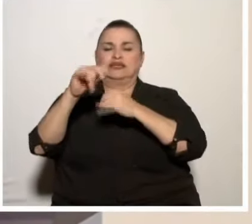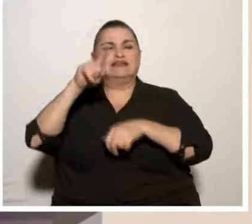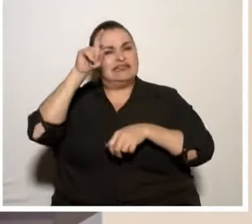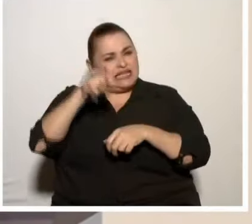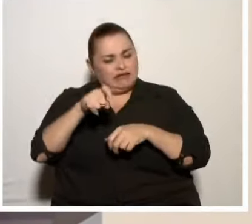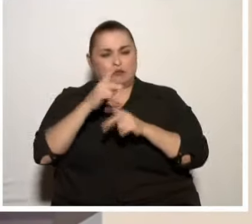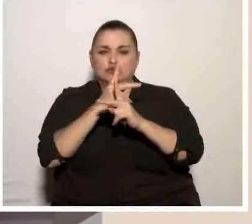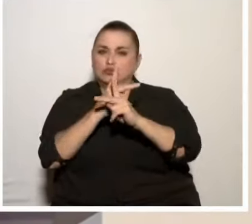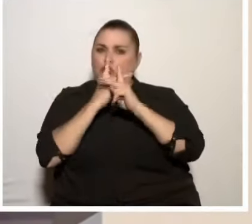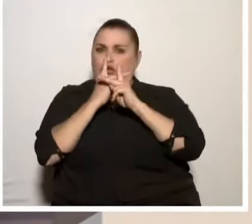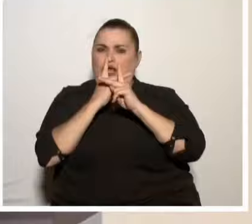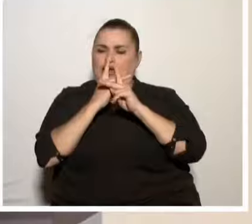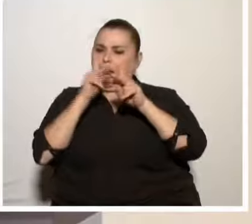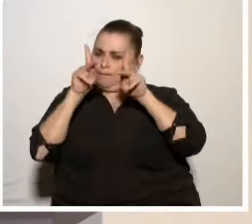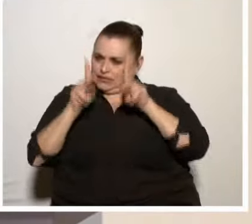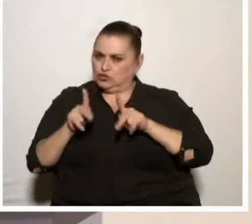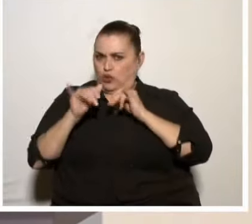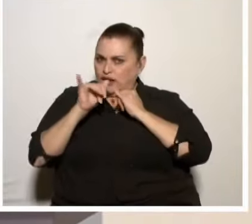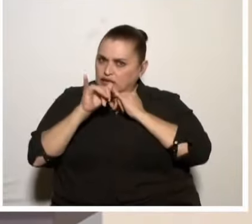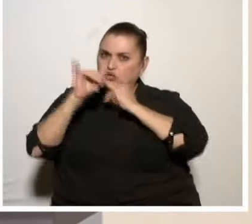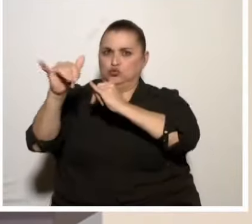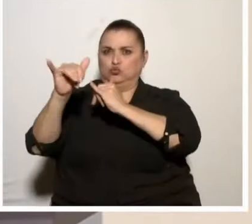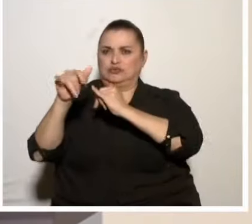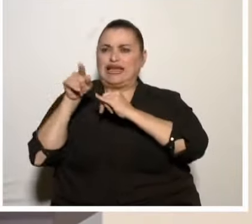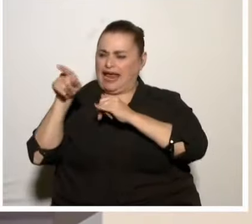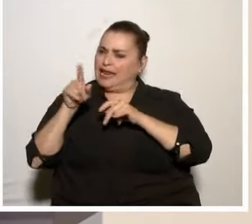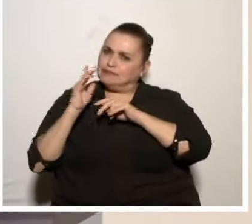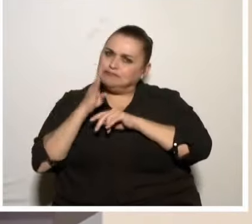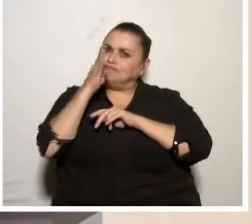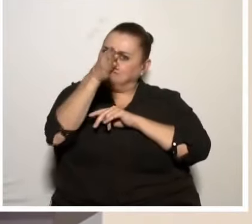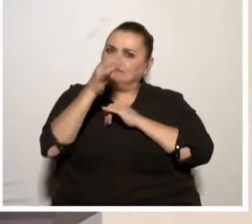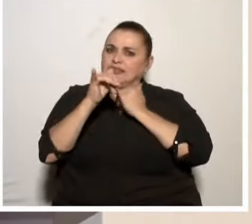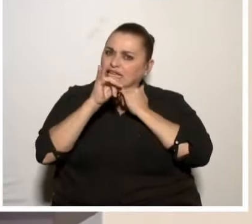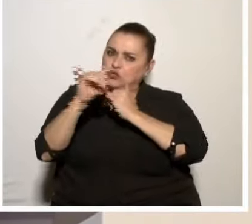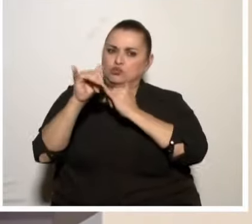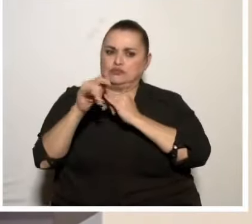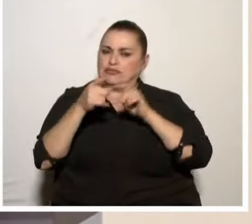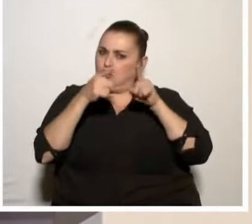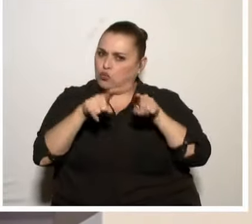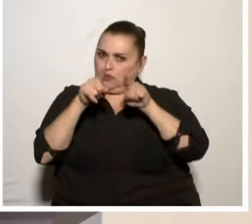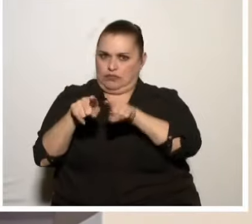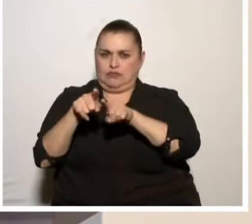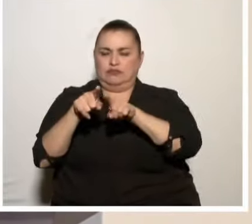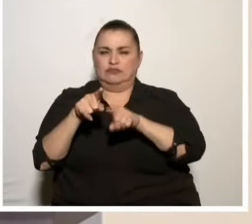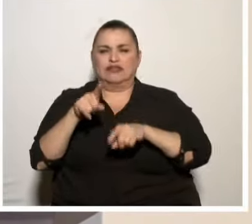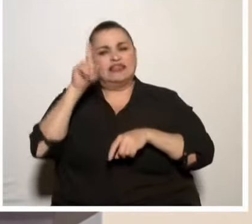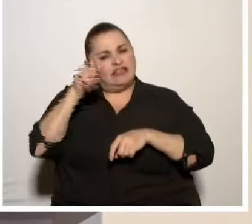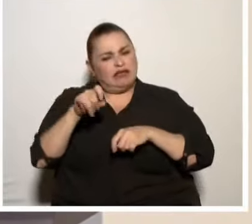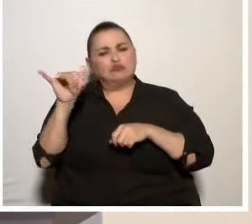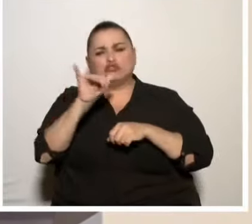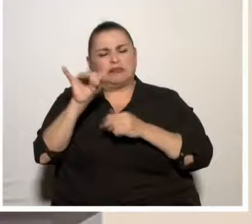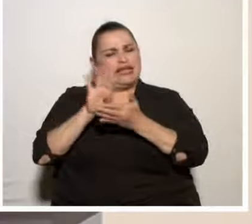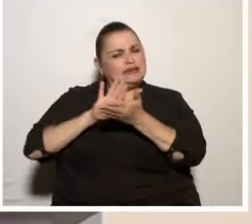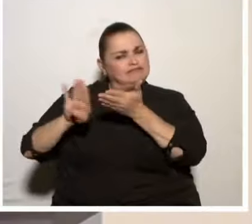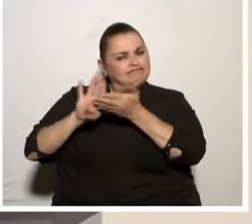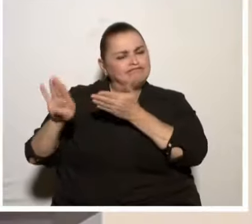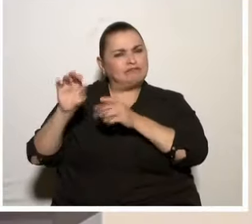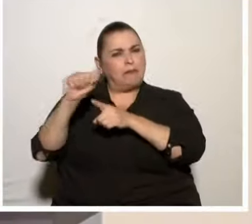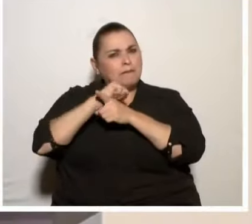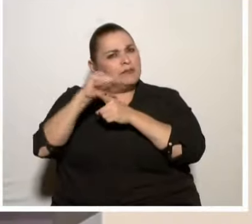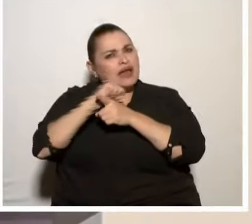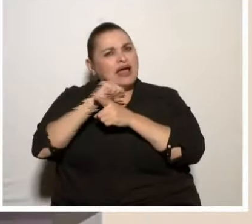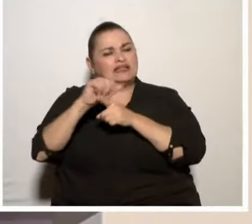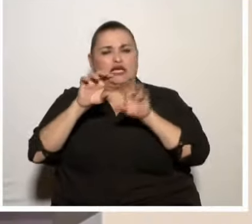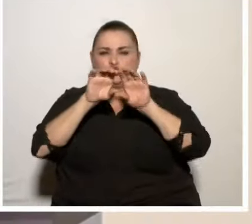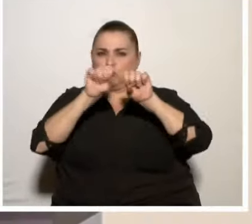y tenemos que proteger al denunciante para que se anime a denunciar esos actos. Tenemos que también erradicar las prácticas